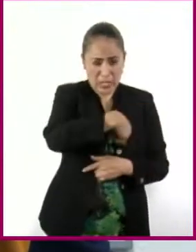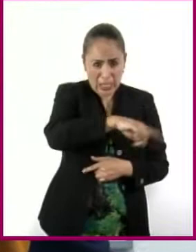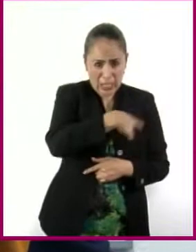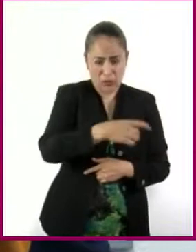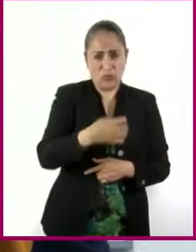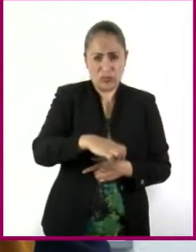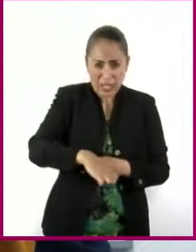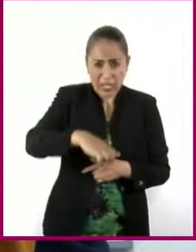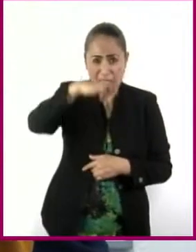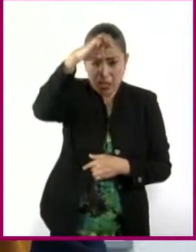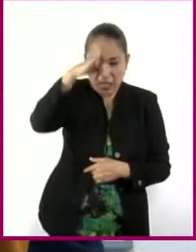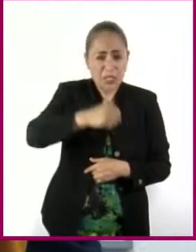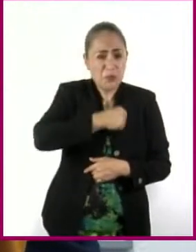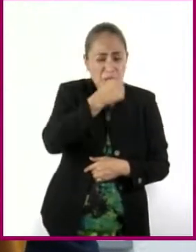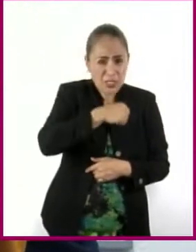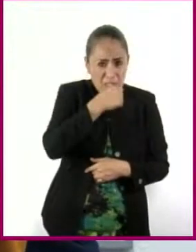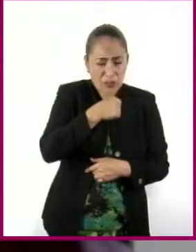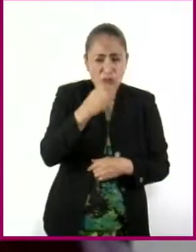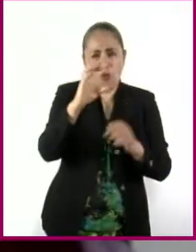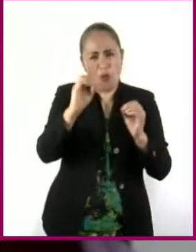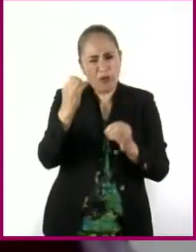o por otros prejuicios sociales?